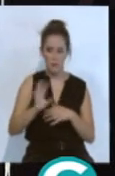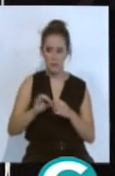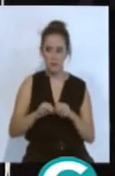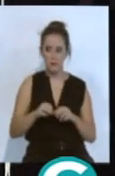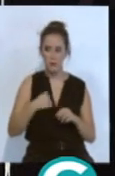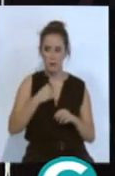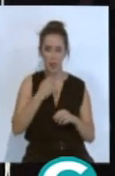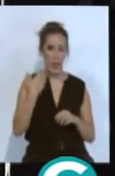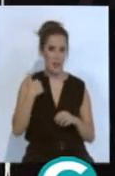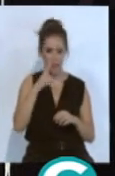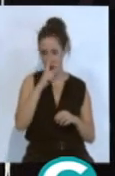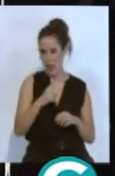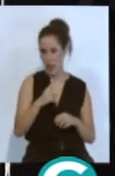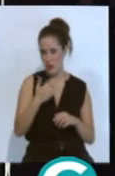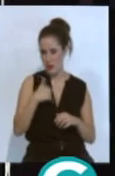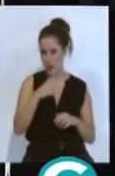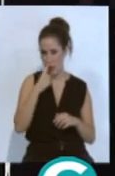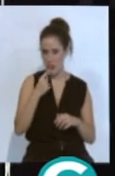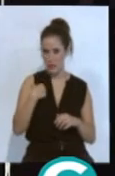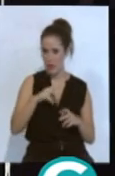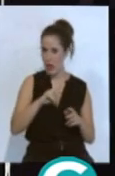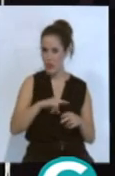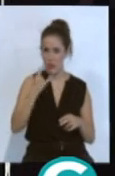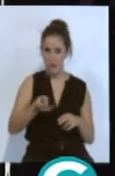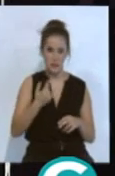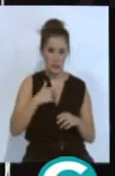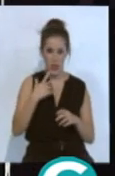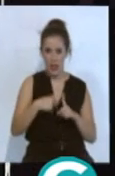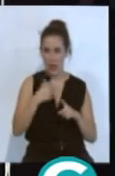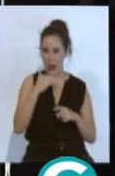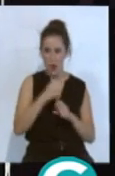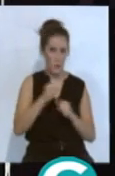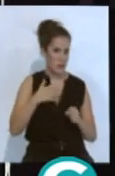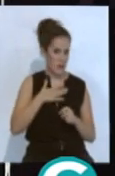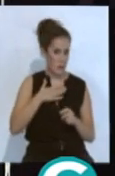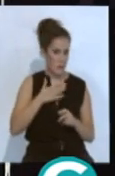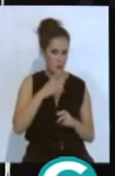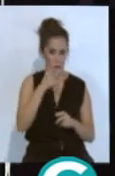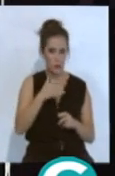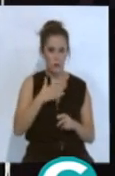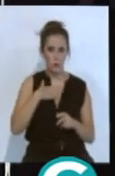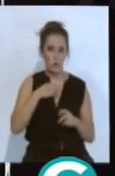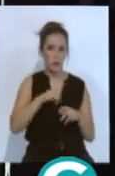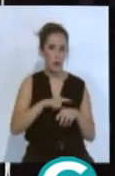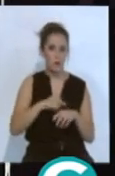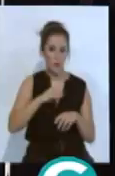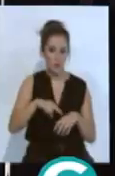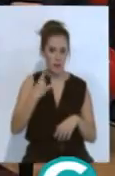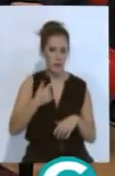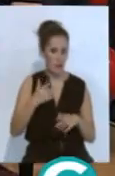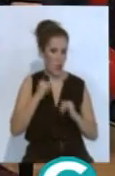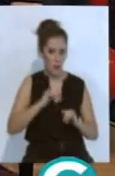es que dije hace unos pocos de años que ya doblete era una cosa imposible en mí, porque me llevaba tanto tiempo haciendo doblete que no